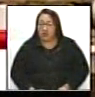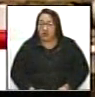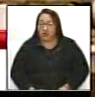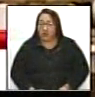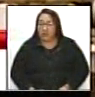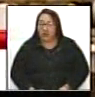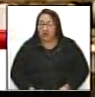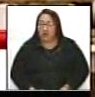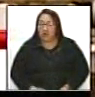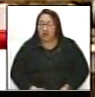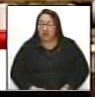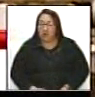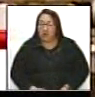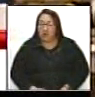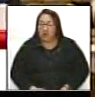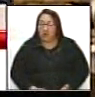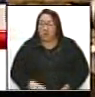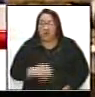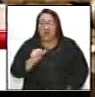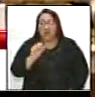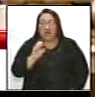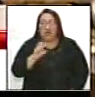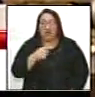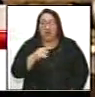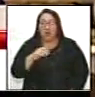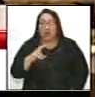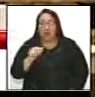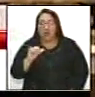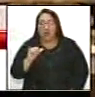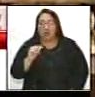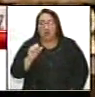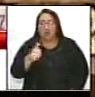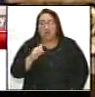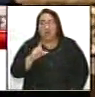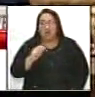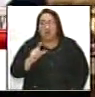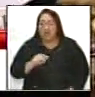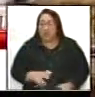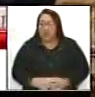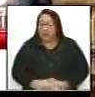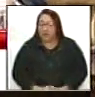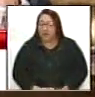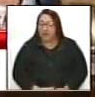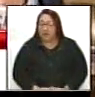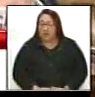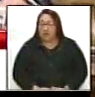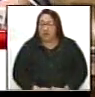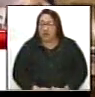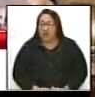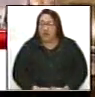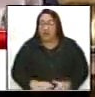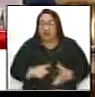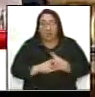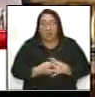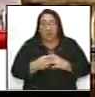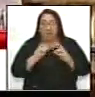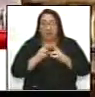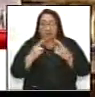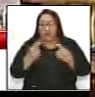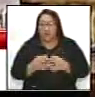el mencionado, Segura y Octavio Salazar. Entonces damos inicio formal a la sesión.